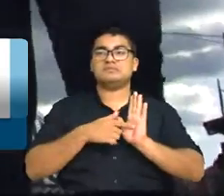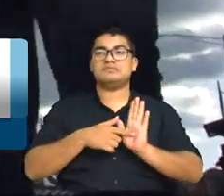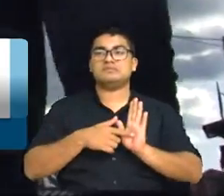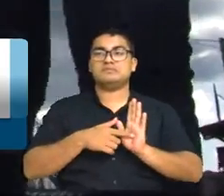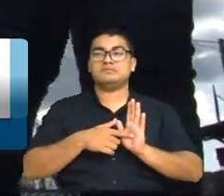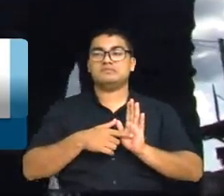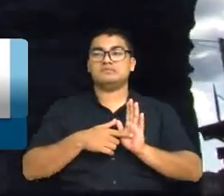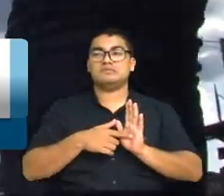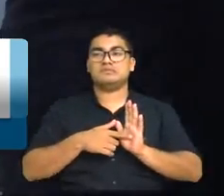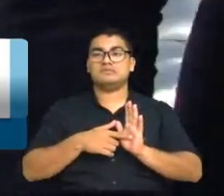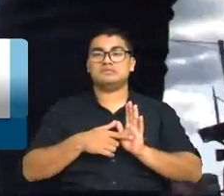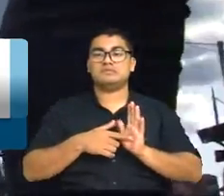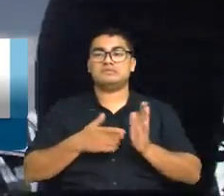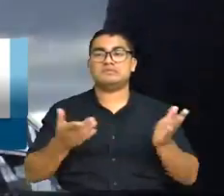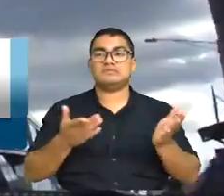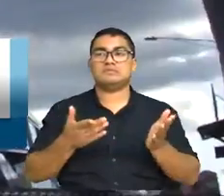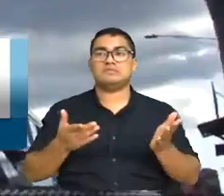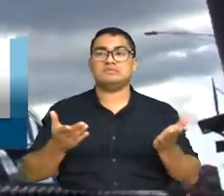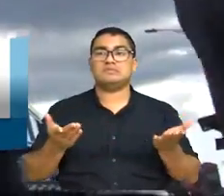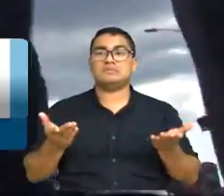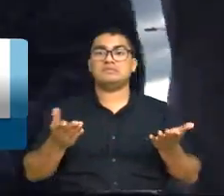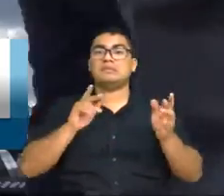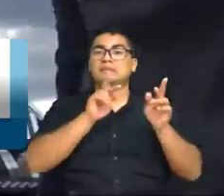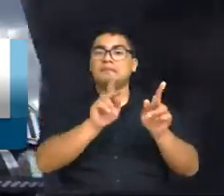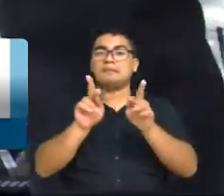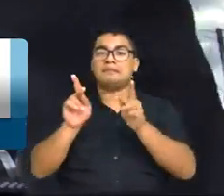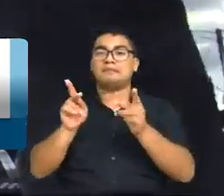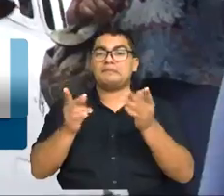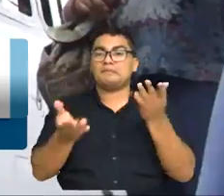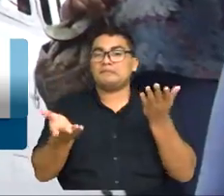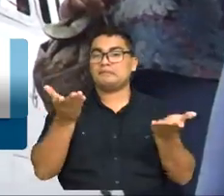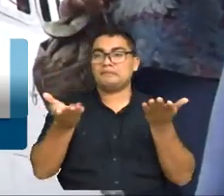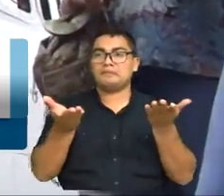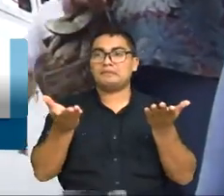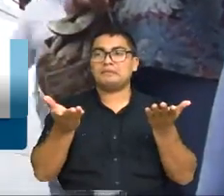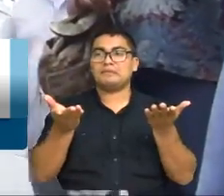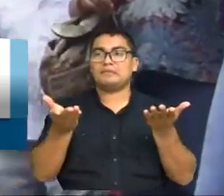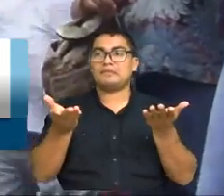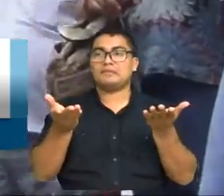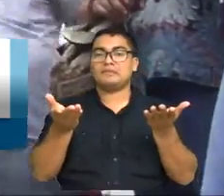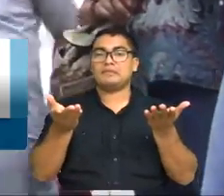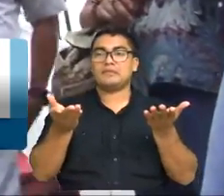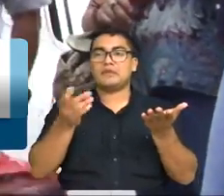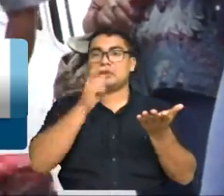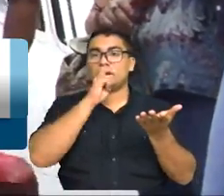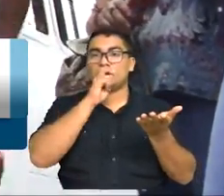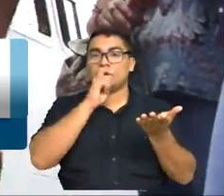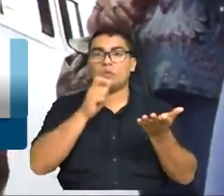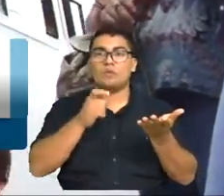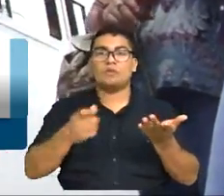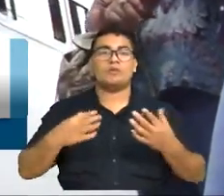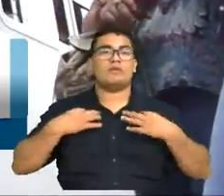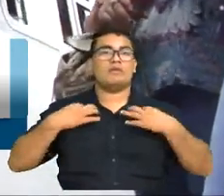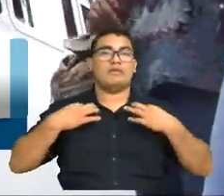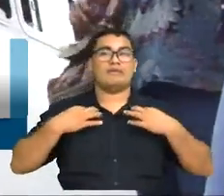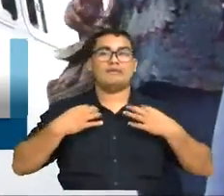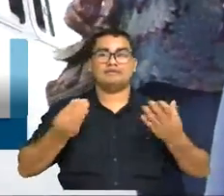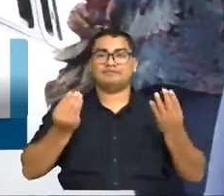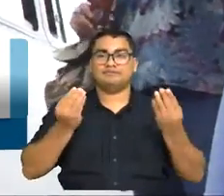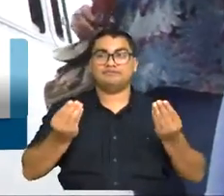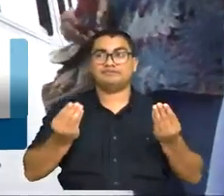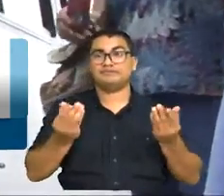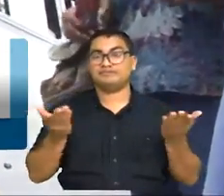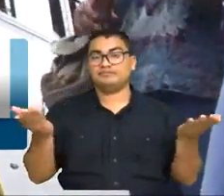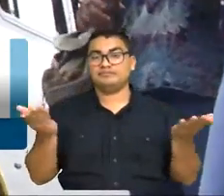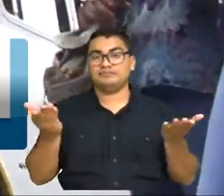ropa innecesaria. A veces la persona muy comúnmente se utiliza 3-4 camisas por dentro. Sí. Su camisola, su camisa